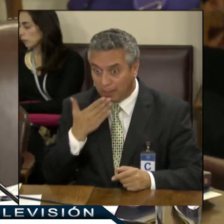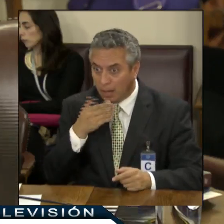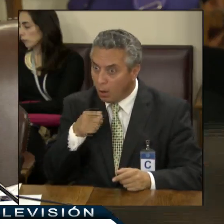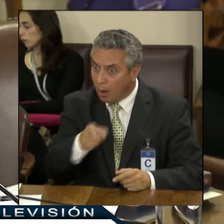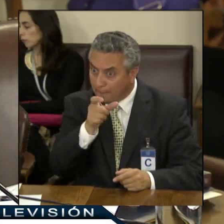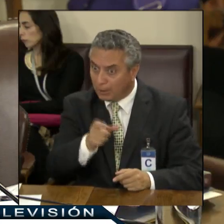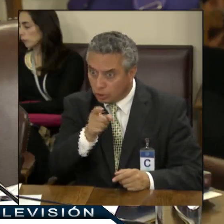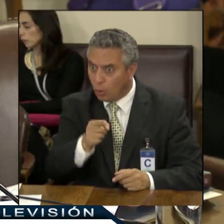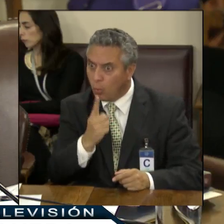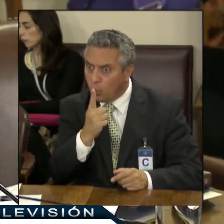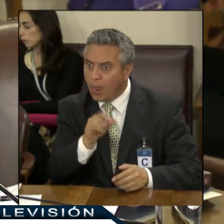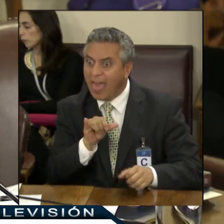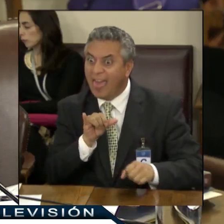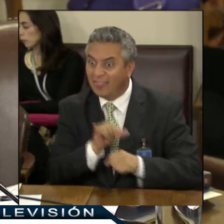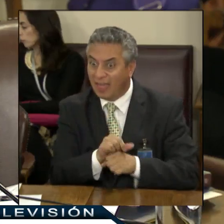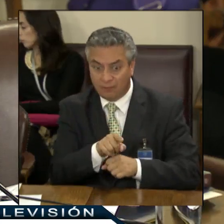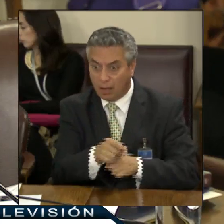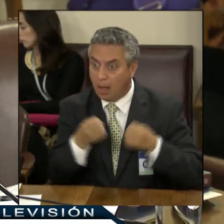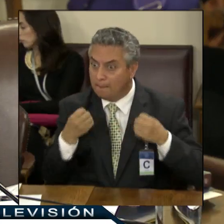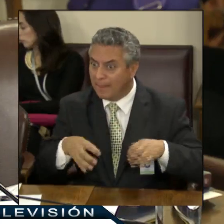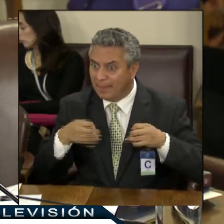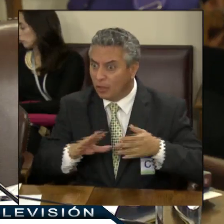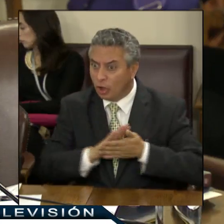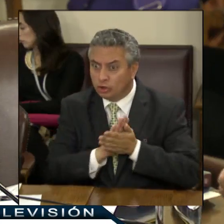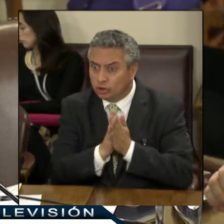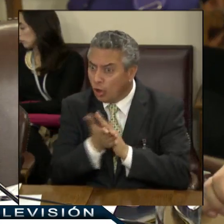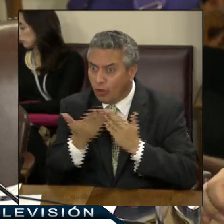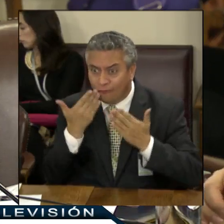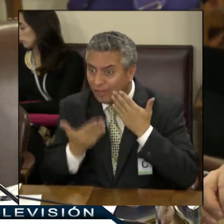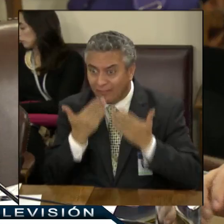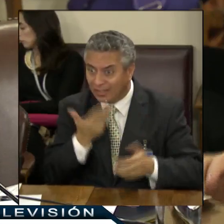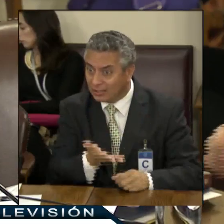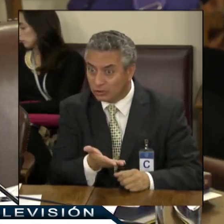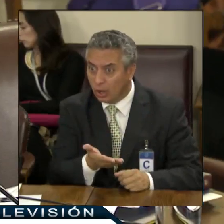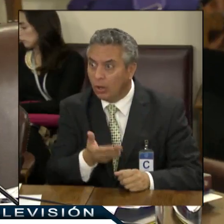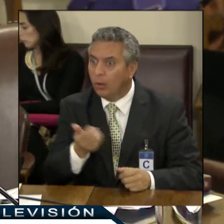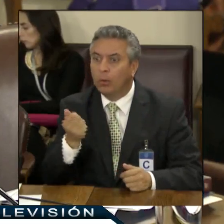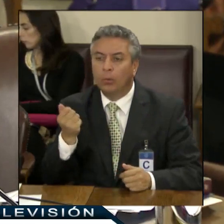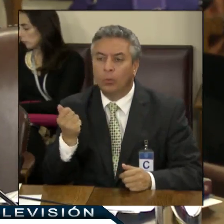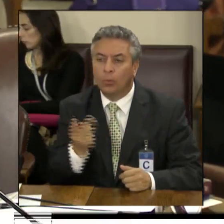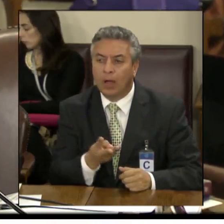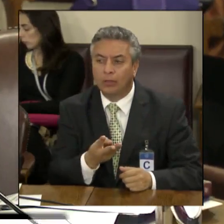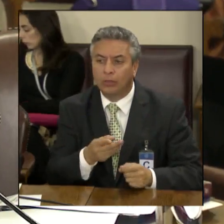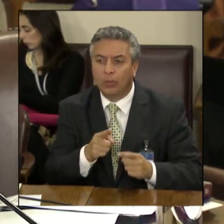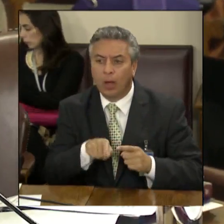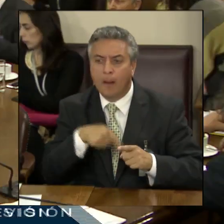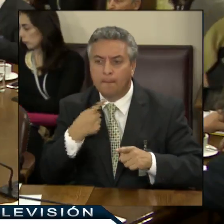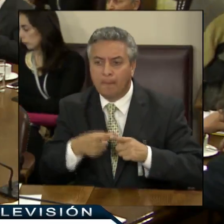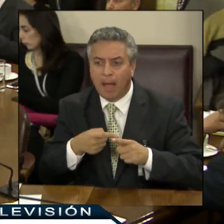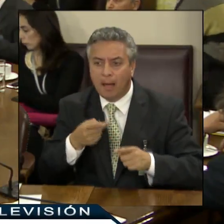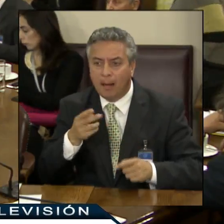una estafa por lo que está ocurriendo está perdiendo todos sus beneficios presidente y quizs cuántos más habrán en el